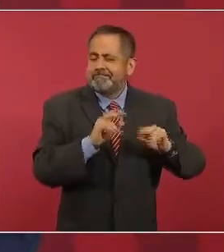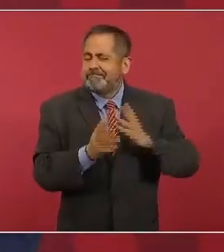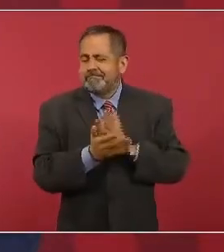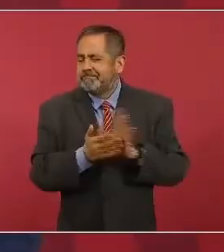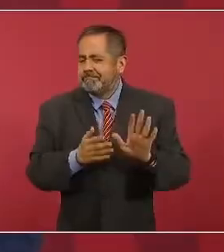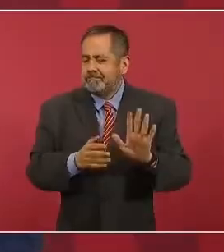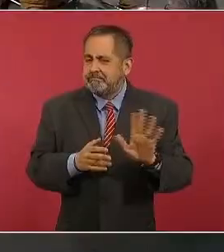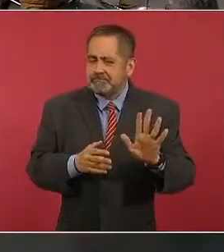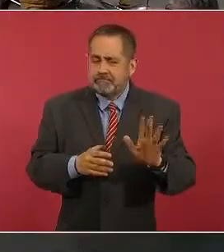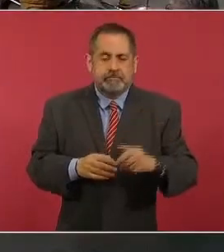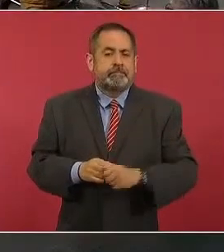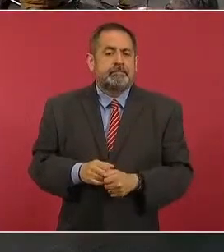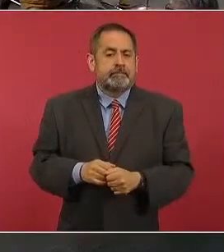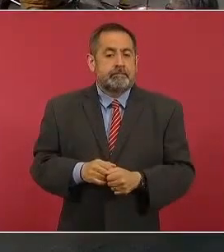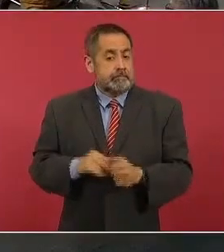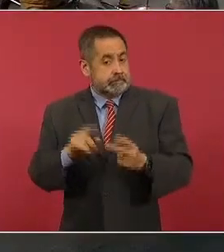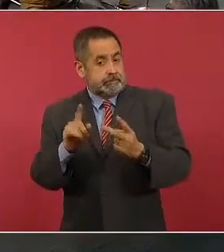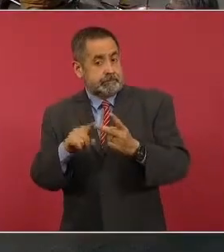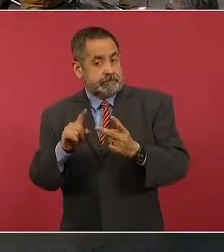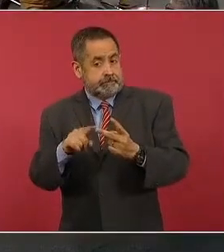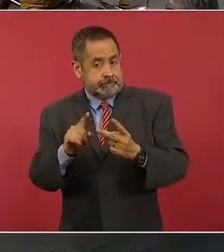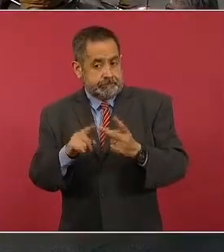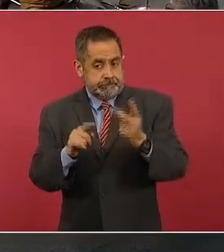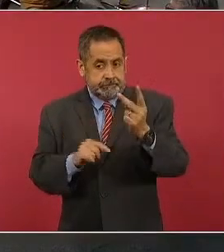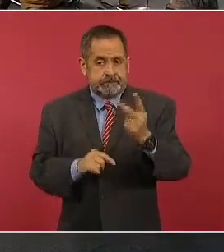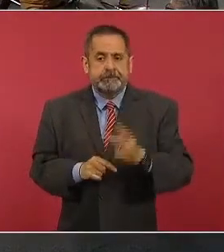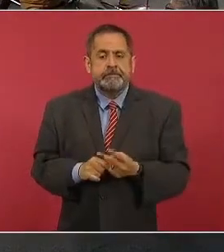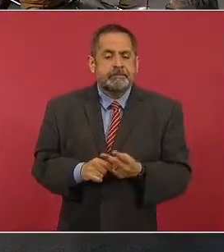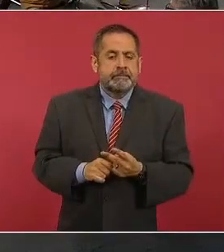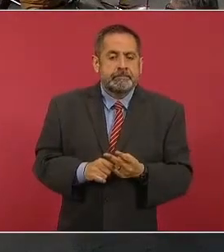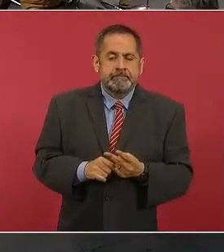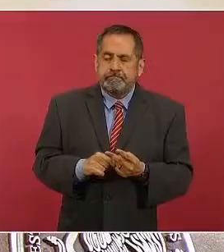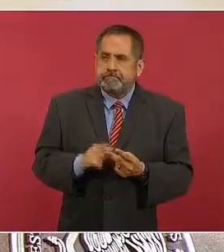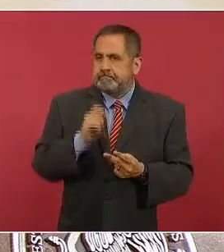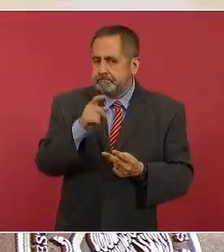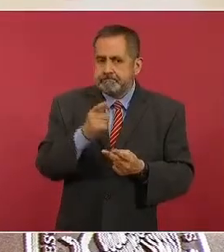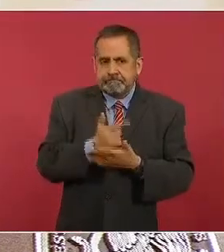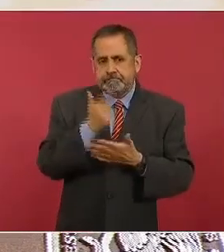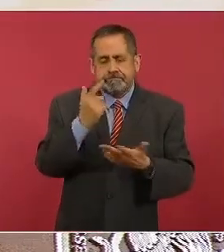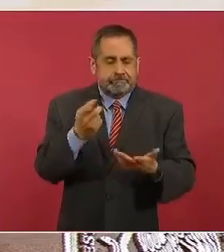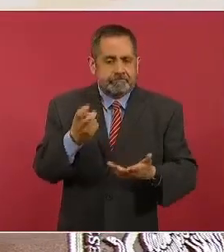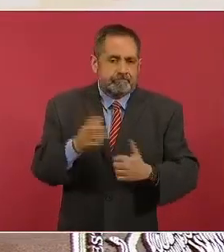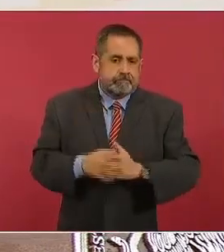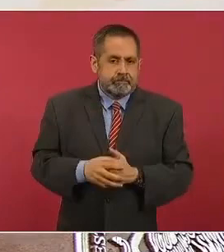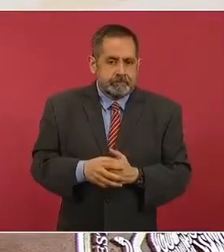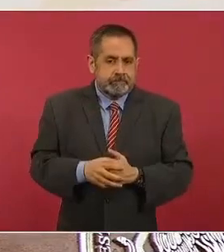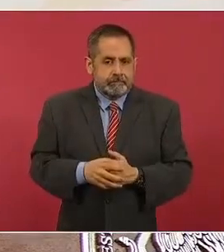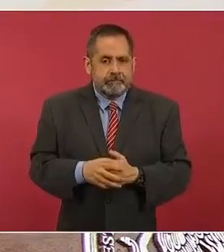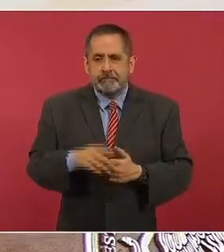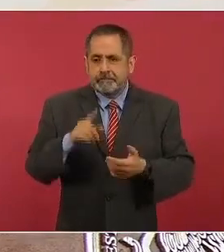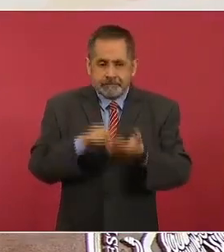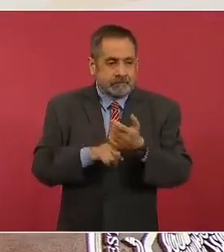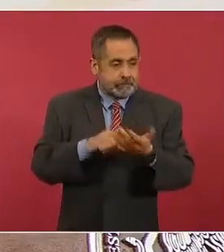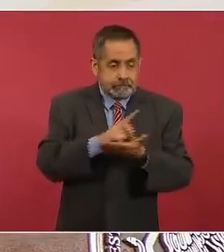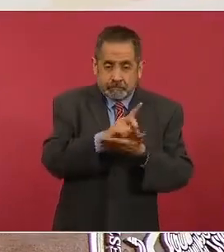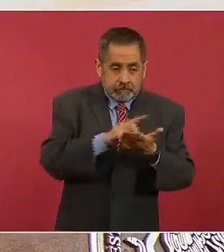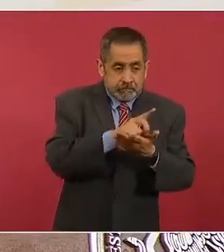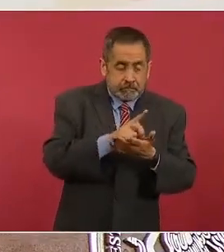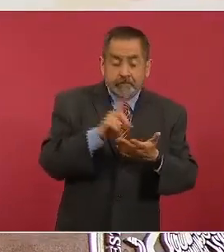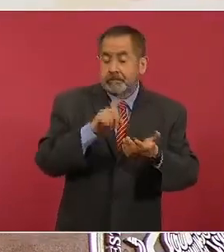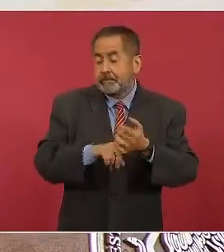Y lo segundo, que también es muy grave, es que por esto tenemos mucha violencia